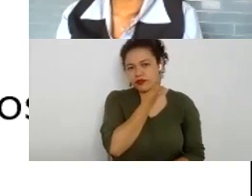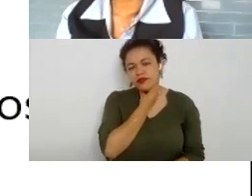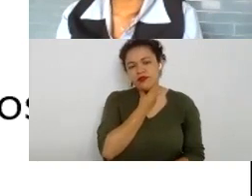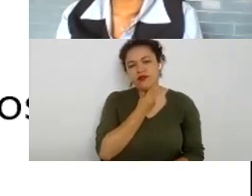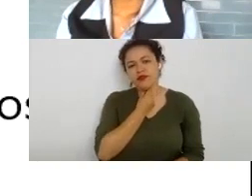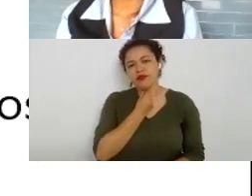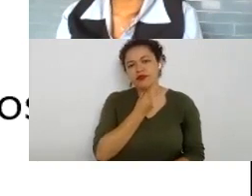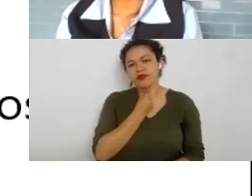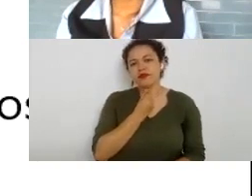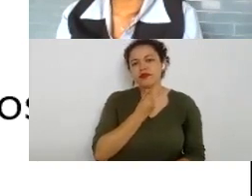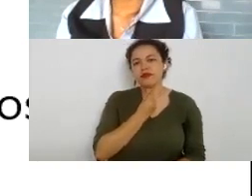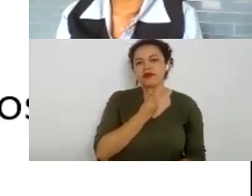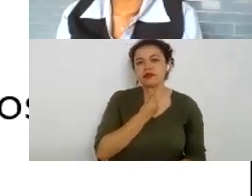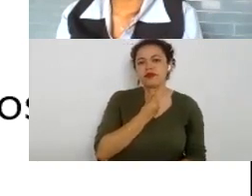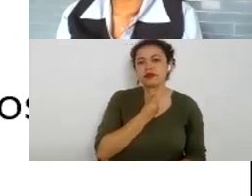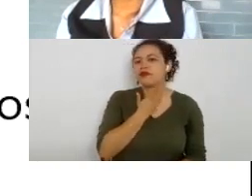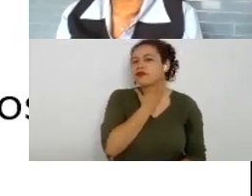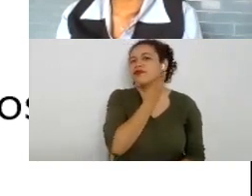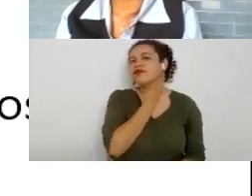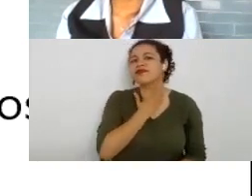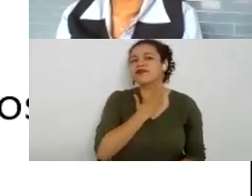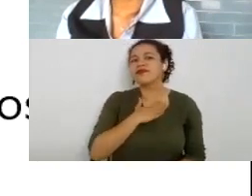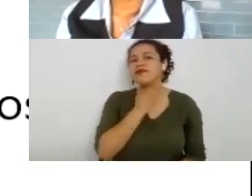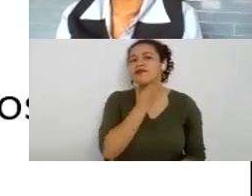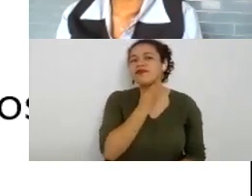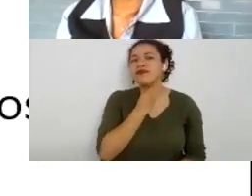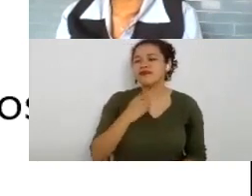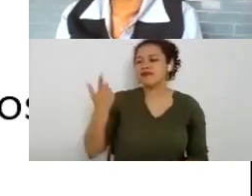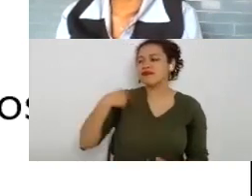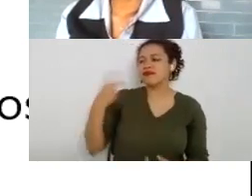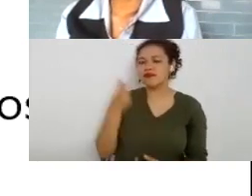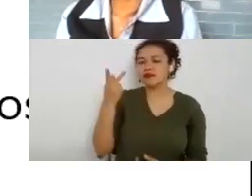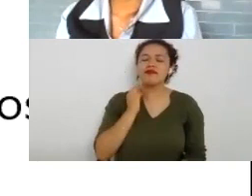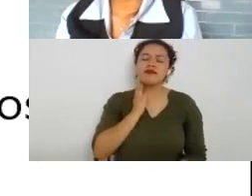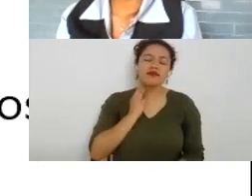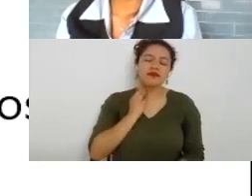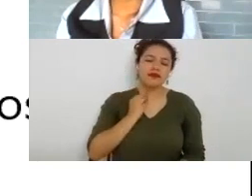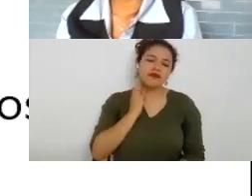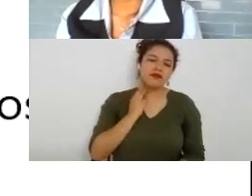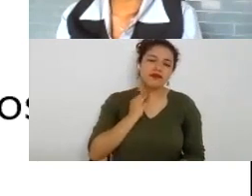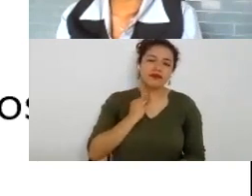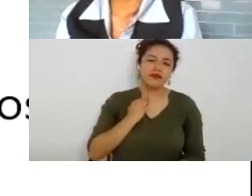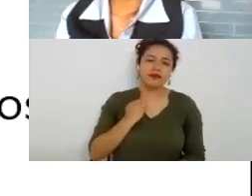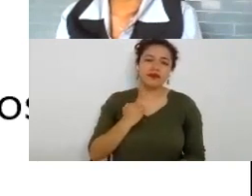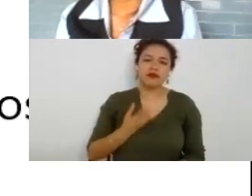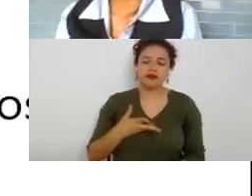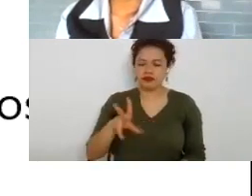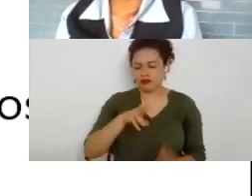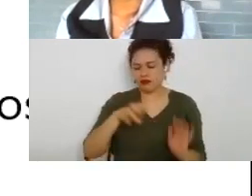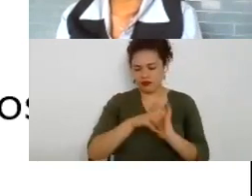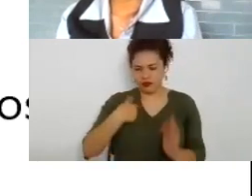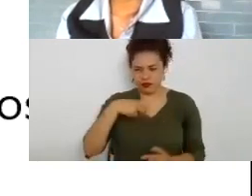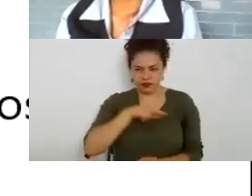Yo tengo una pregunta. Dígame. Si, por ejemplo, en el caso de mí, que trabajo